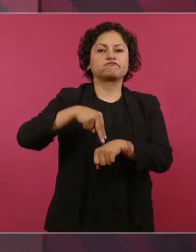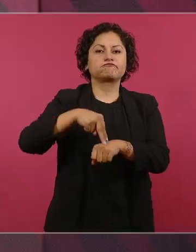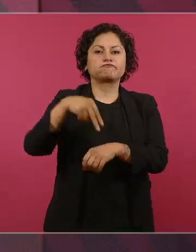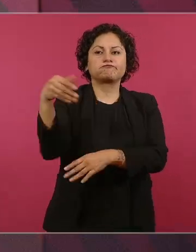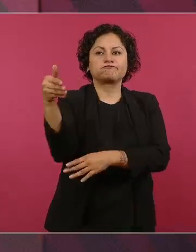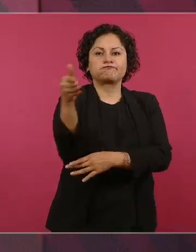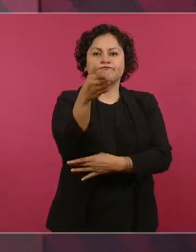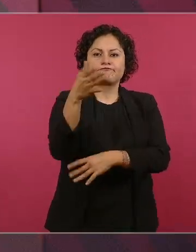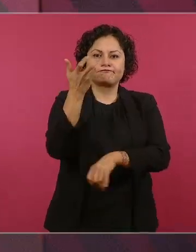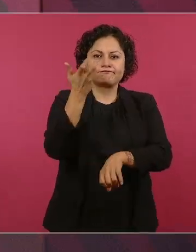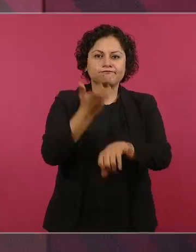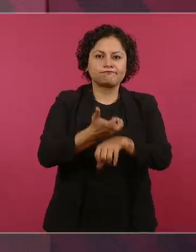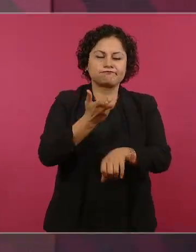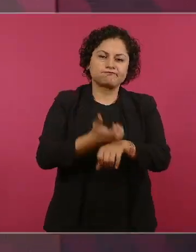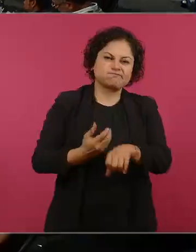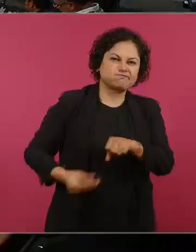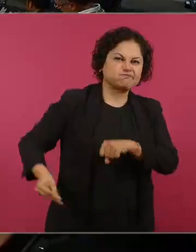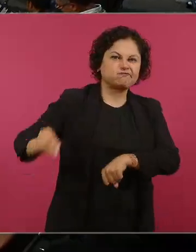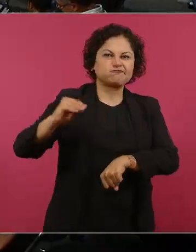Luego